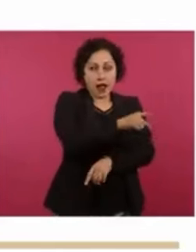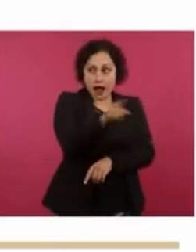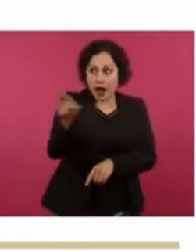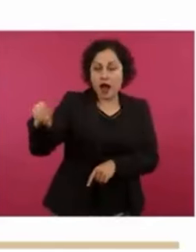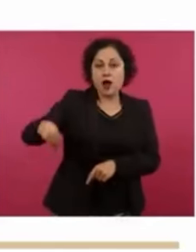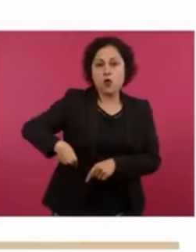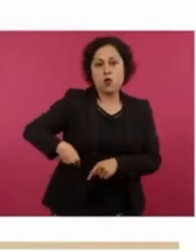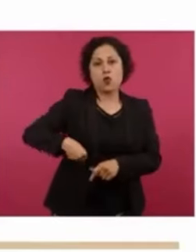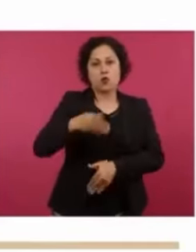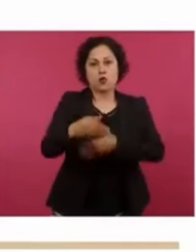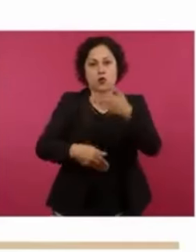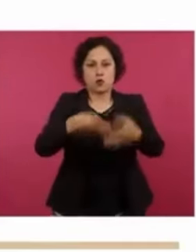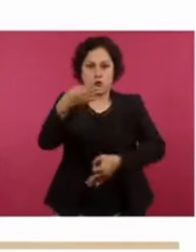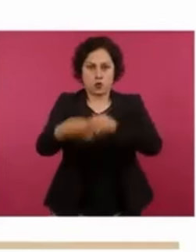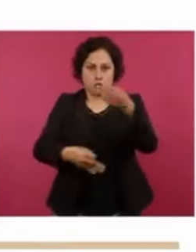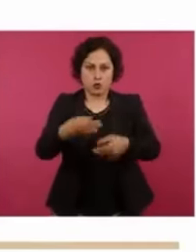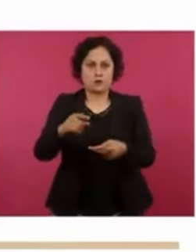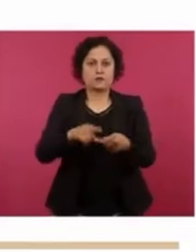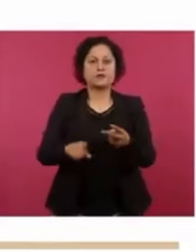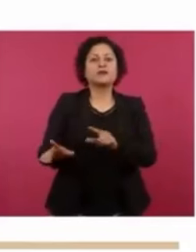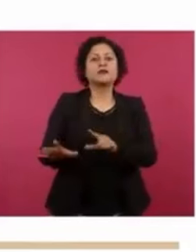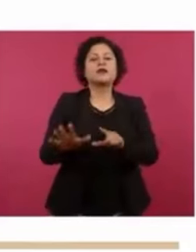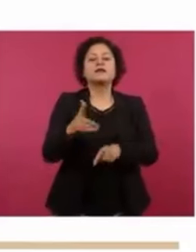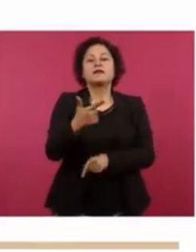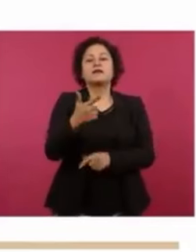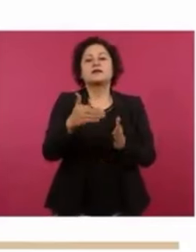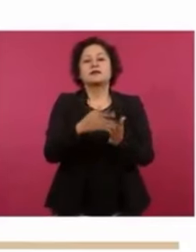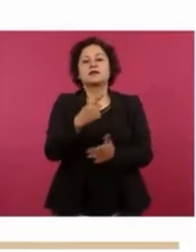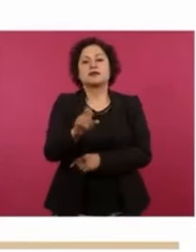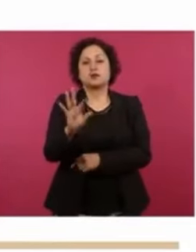7150 acusados de secuestro